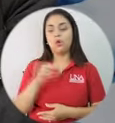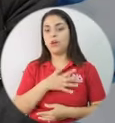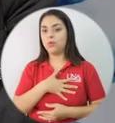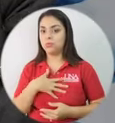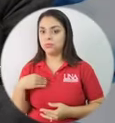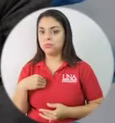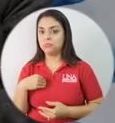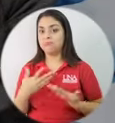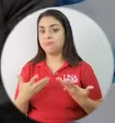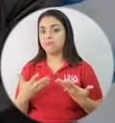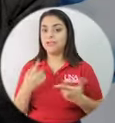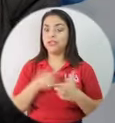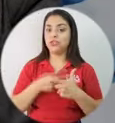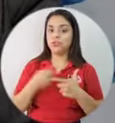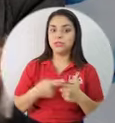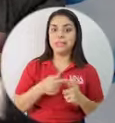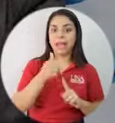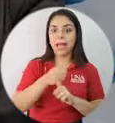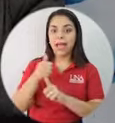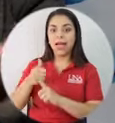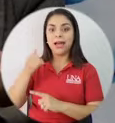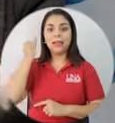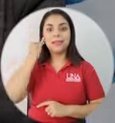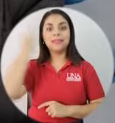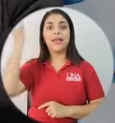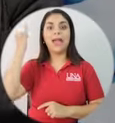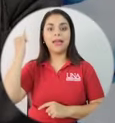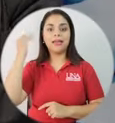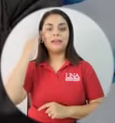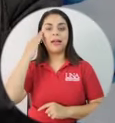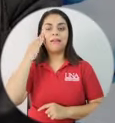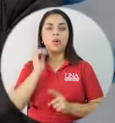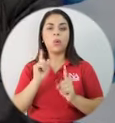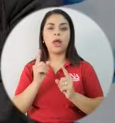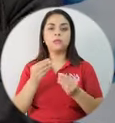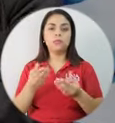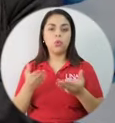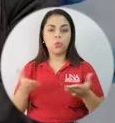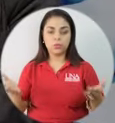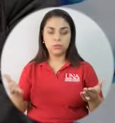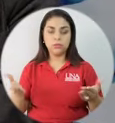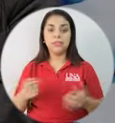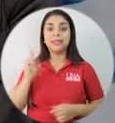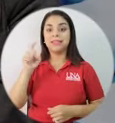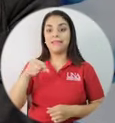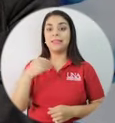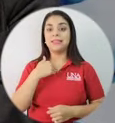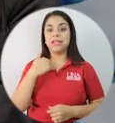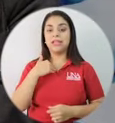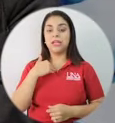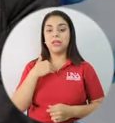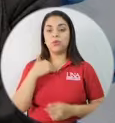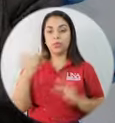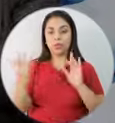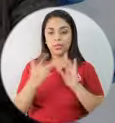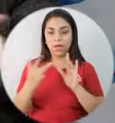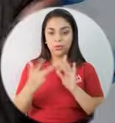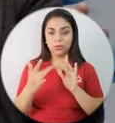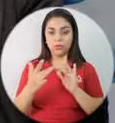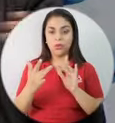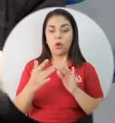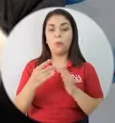le agrada. Entonces, detrás de cada idea sobre cómo abastecer estos productos diferenciados, tiene que haber un contacto directo con el consumidor, ya sean